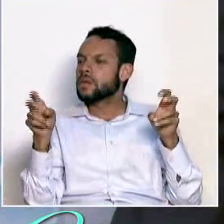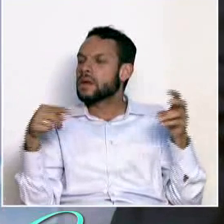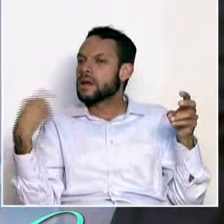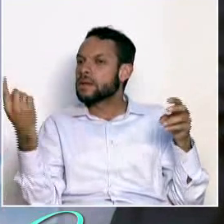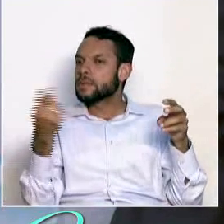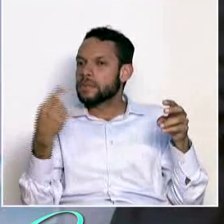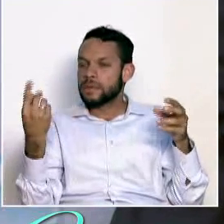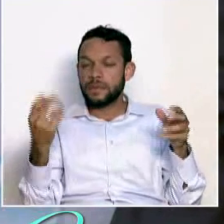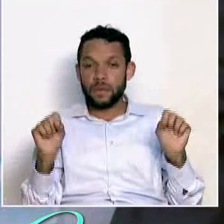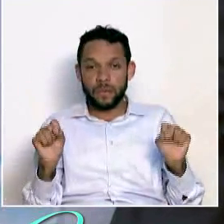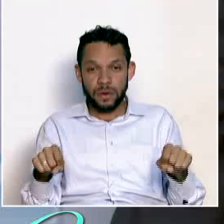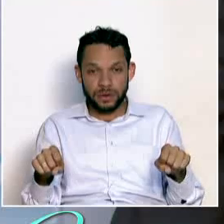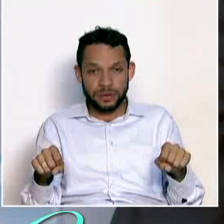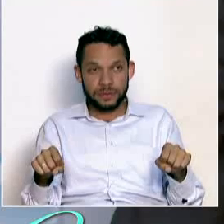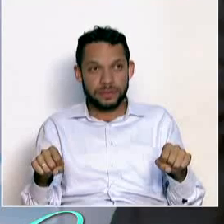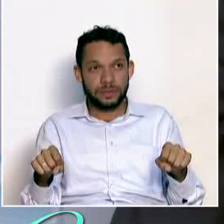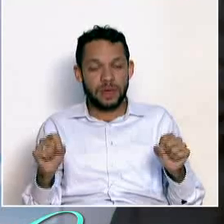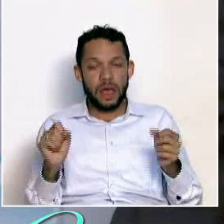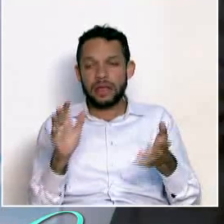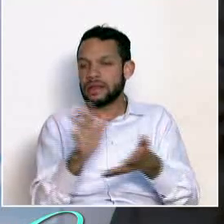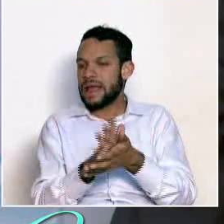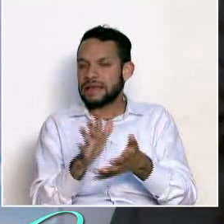Mucha paz, tranquilidad.